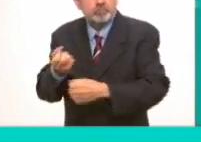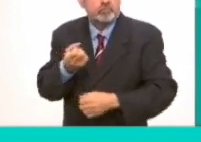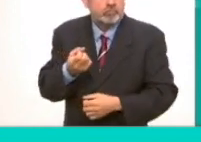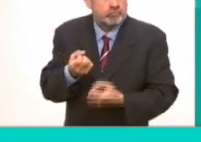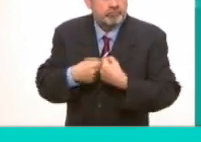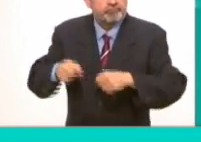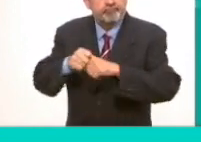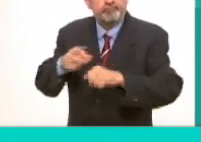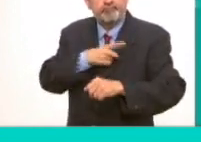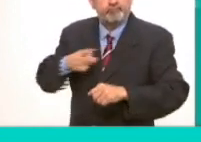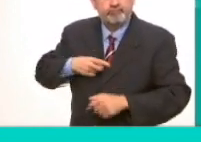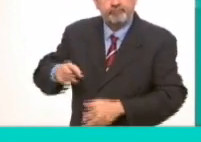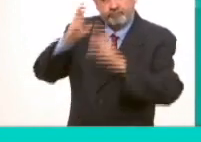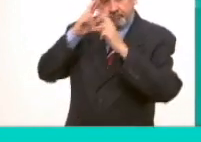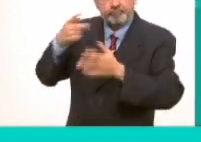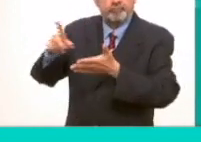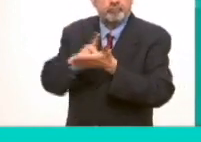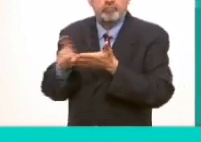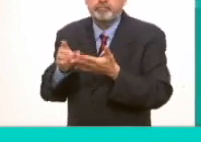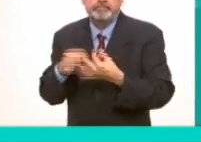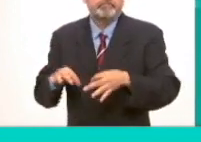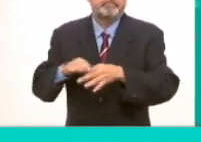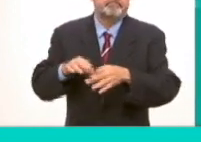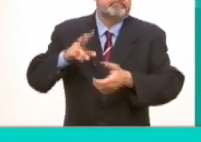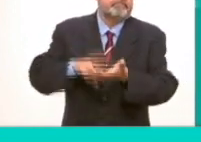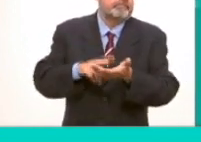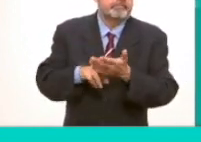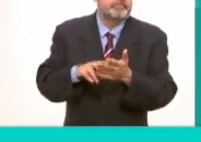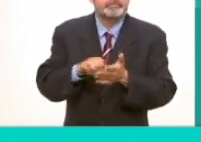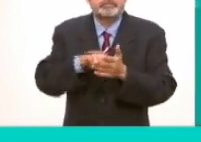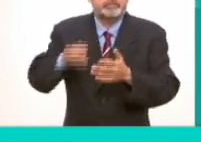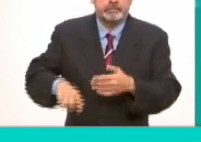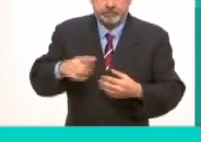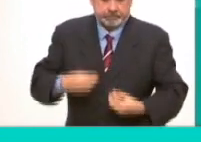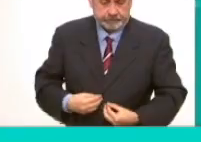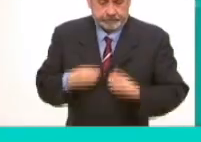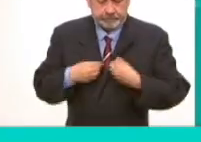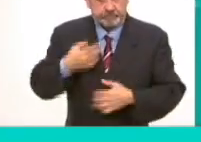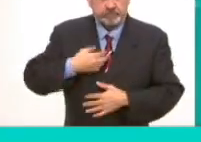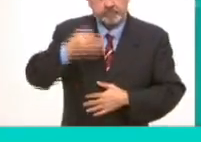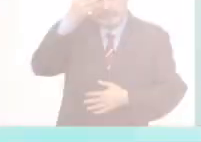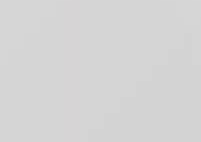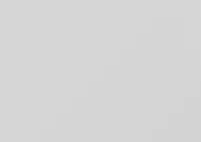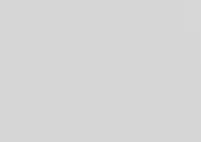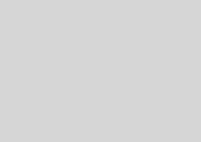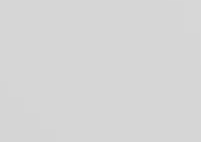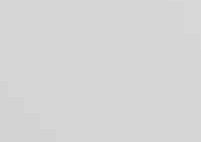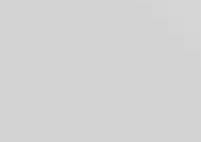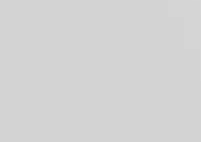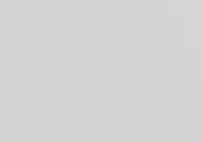respetuosa de sus derechos tan fundamentales como lo es la vida y la dignidad